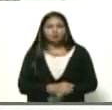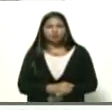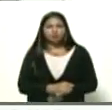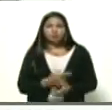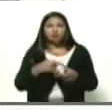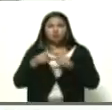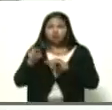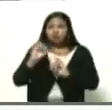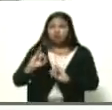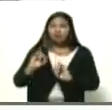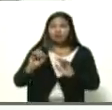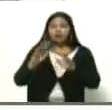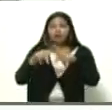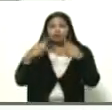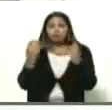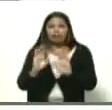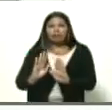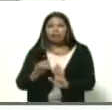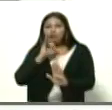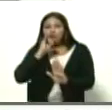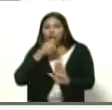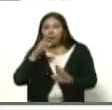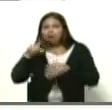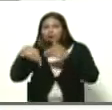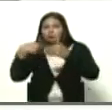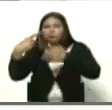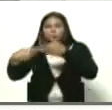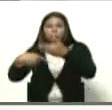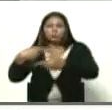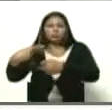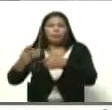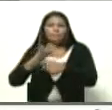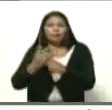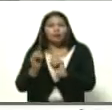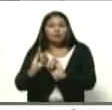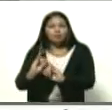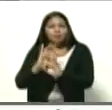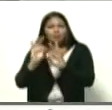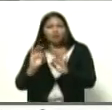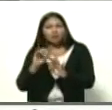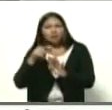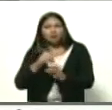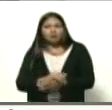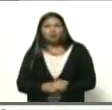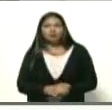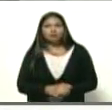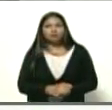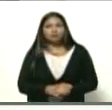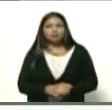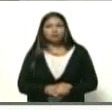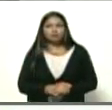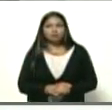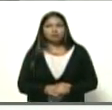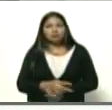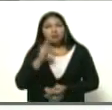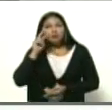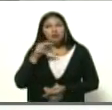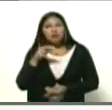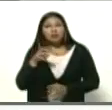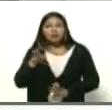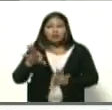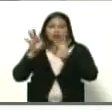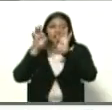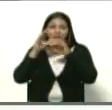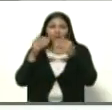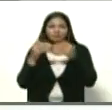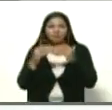Times se abstiene de informarlo, dejando pasar el tiempo, porque es una cuestión también de lo que llaman en inglés el timing. Esa indignación selectiva tiene